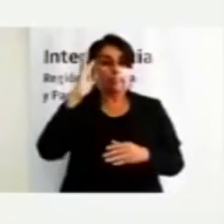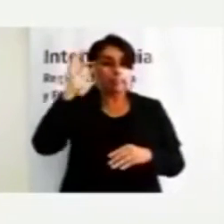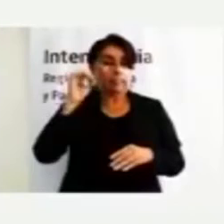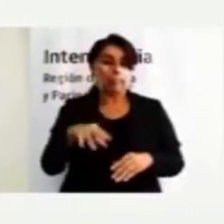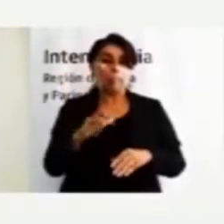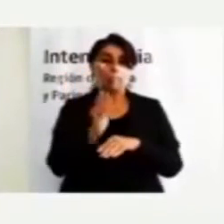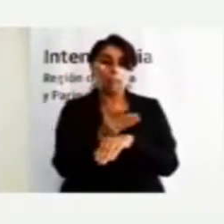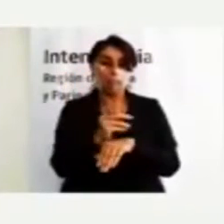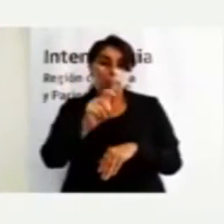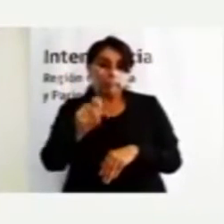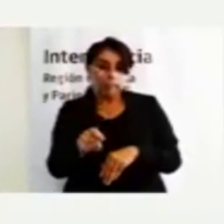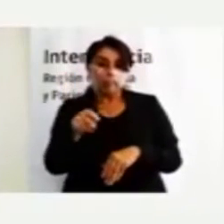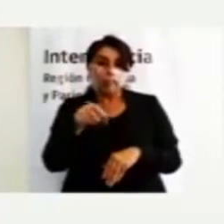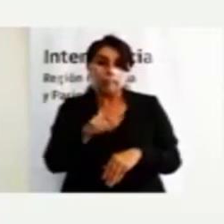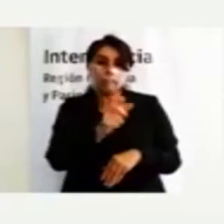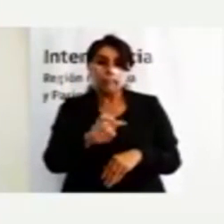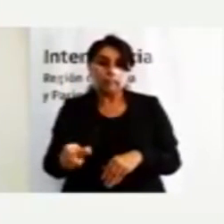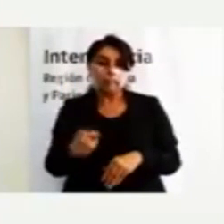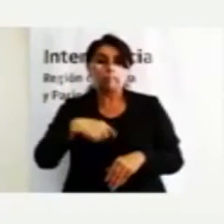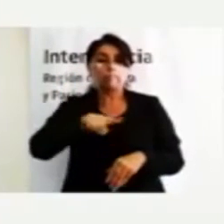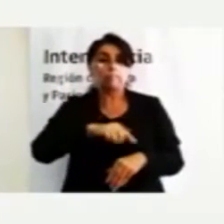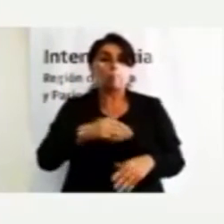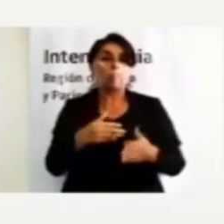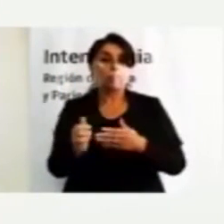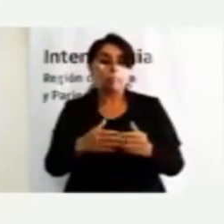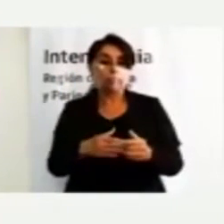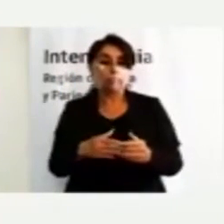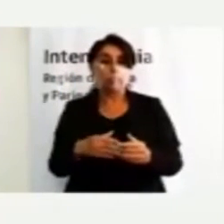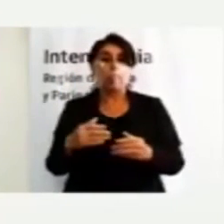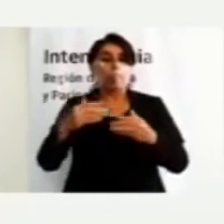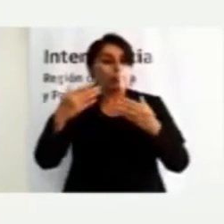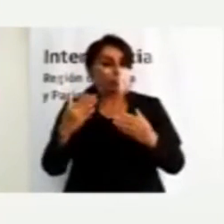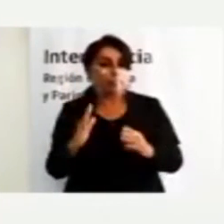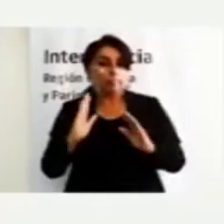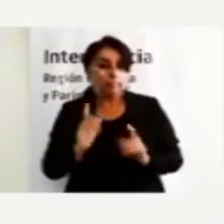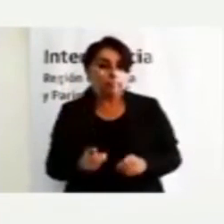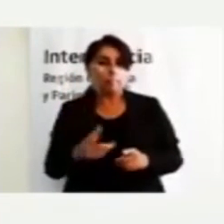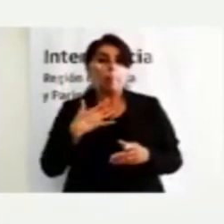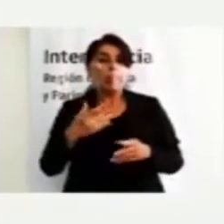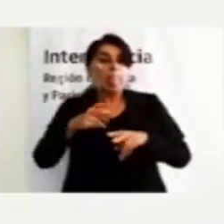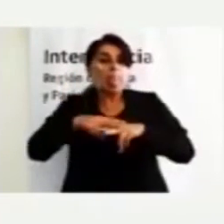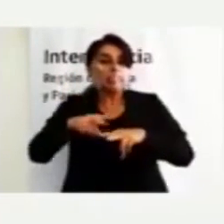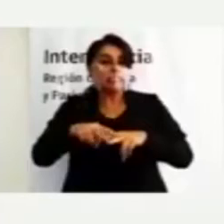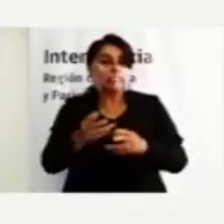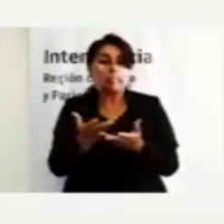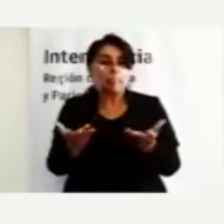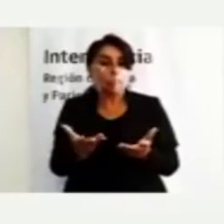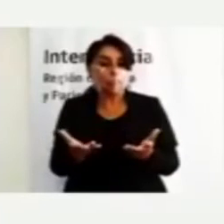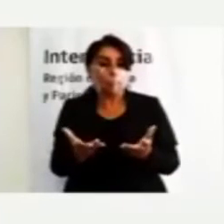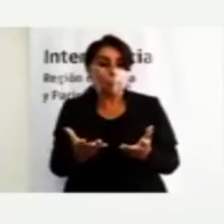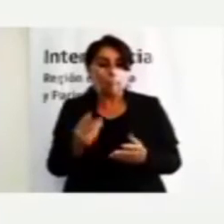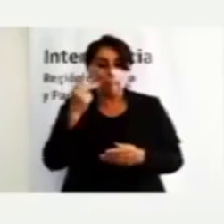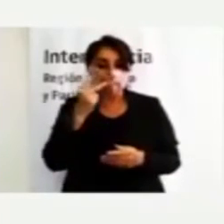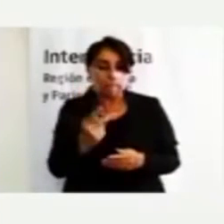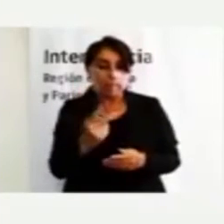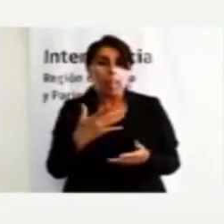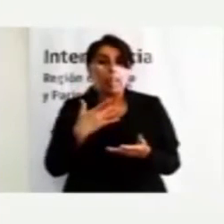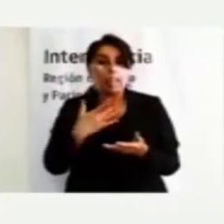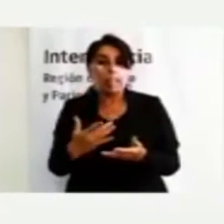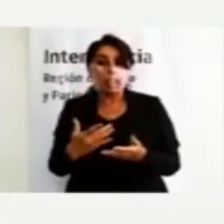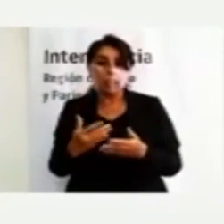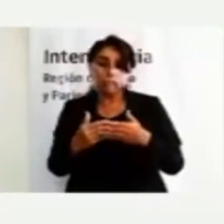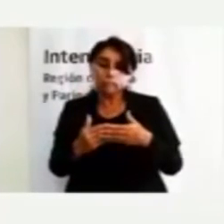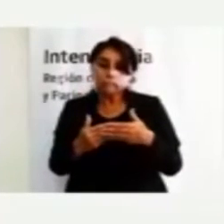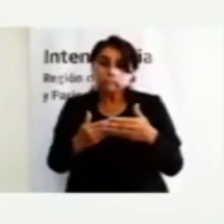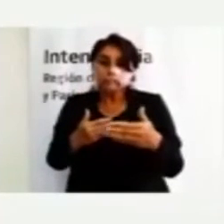parinacotenses, hacia dónde debemos llegar, hacia dónde debemos encaminarnos. Nos permite trazar un camino claro